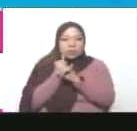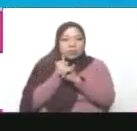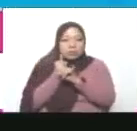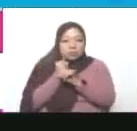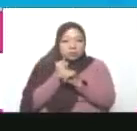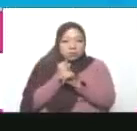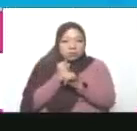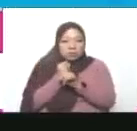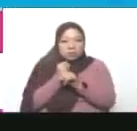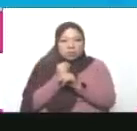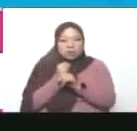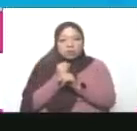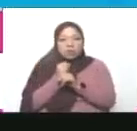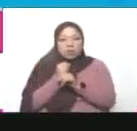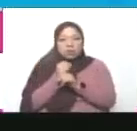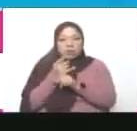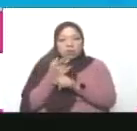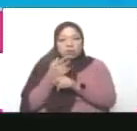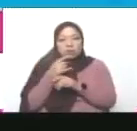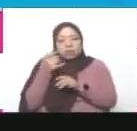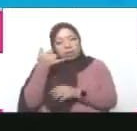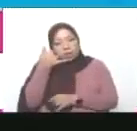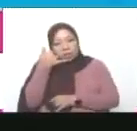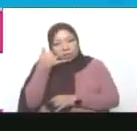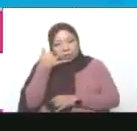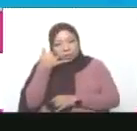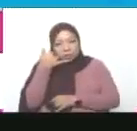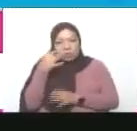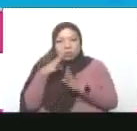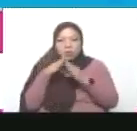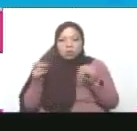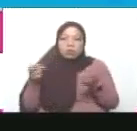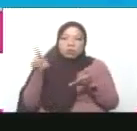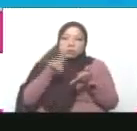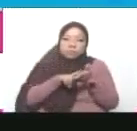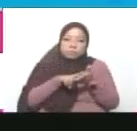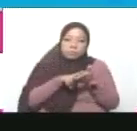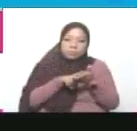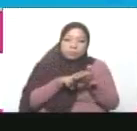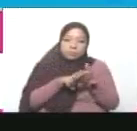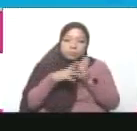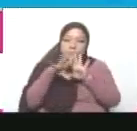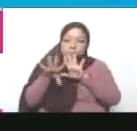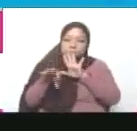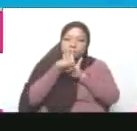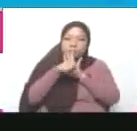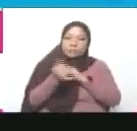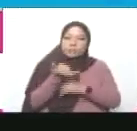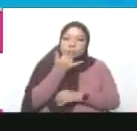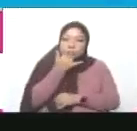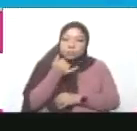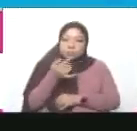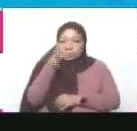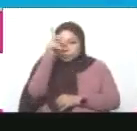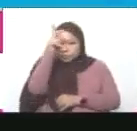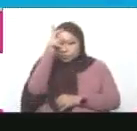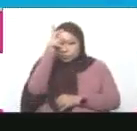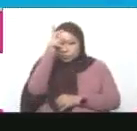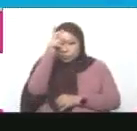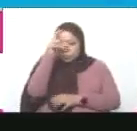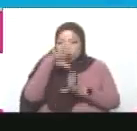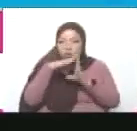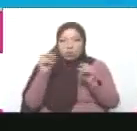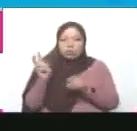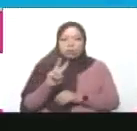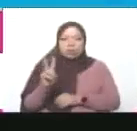la fibra óptica, de las líneas telefónicas, de las repetidoras, que no fallen, Falcón, ni en ninguna parte del país,